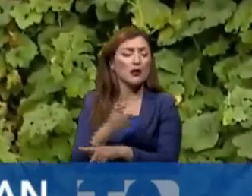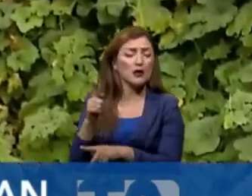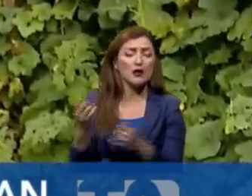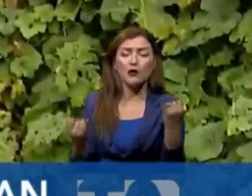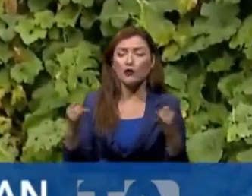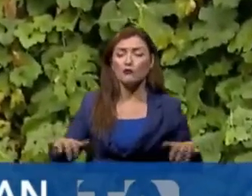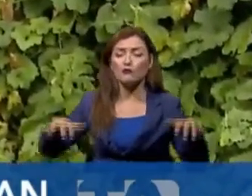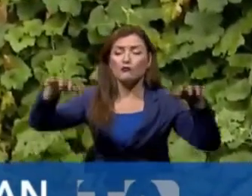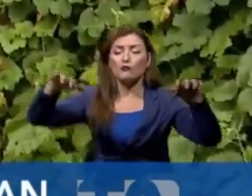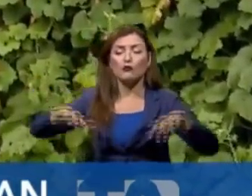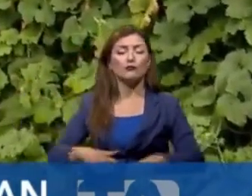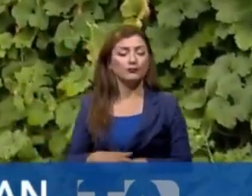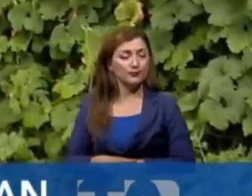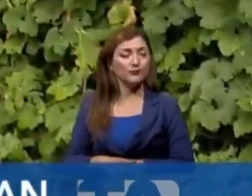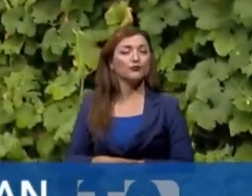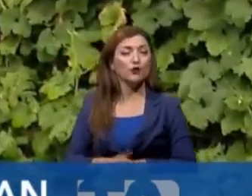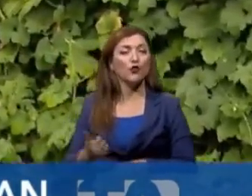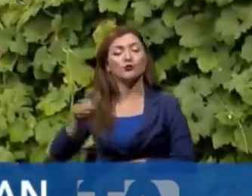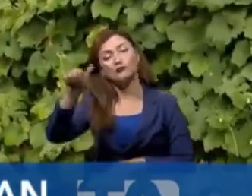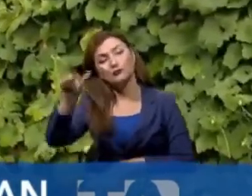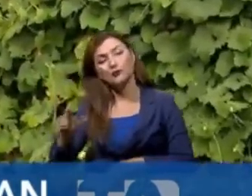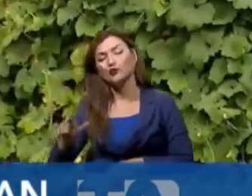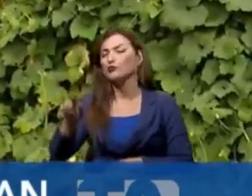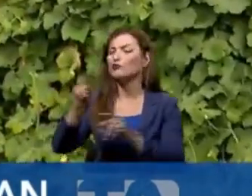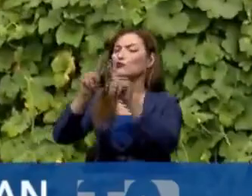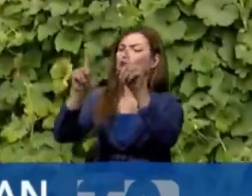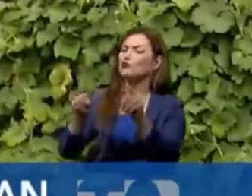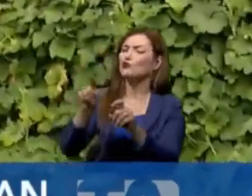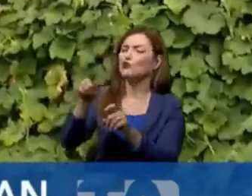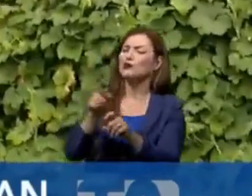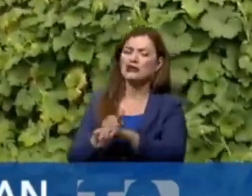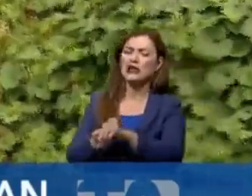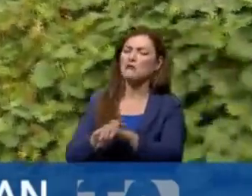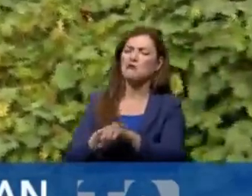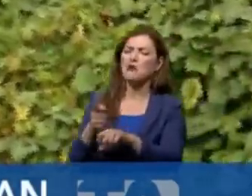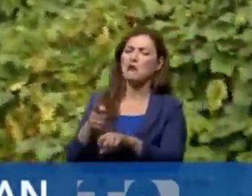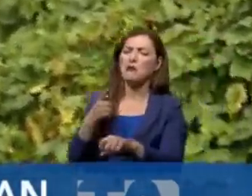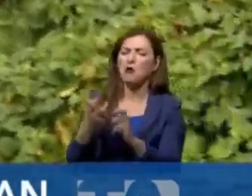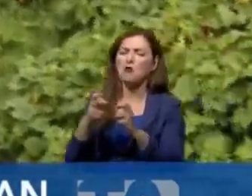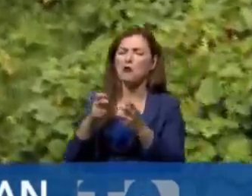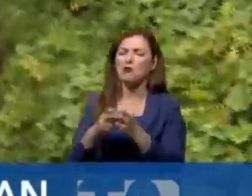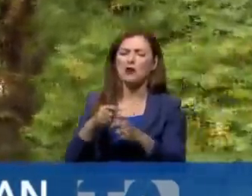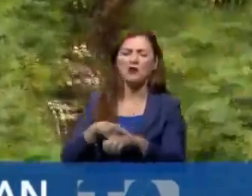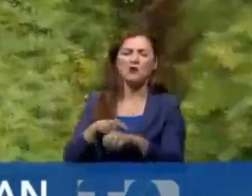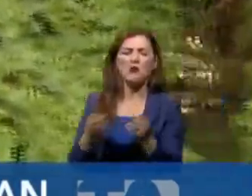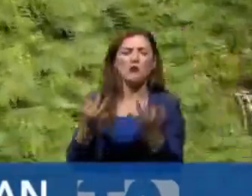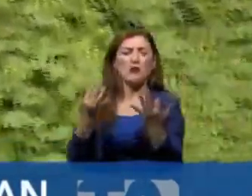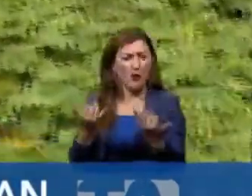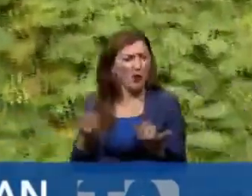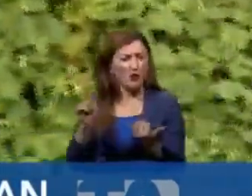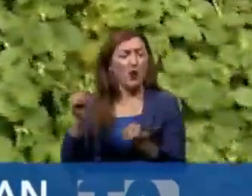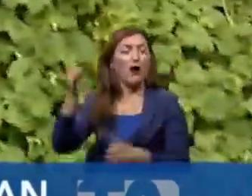maleza en la zona queremos conversar con Don Andrés que nos cuente un poco acerca de Hace cuánto están viviendo esta problemática entiendo que no es algo nuevo